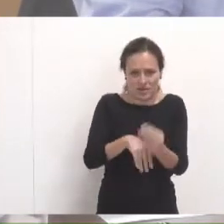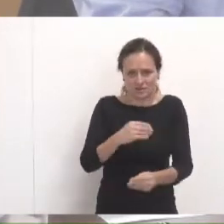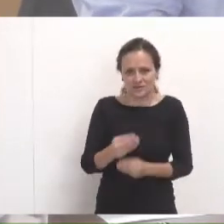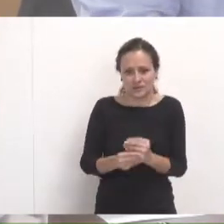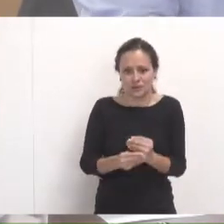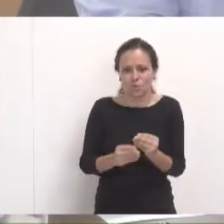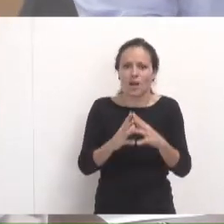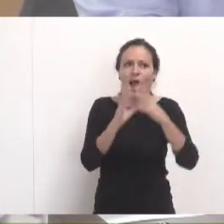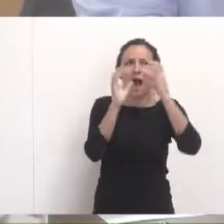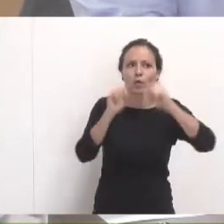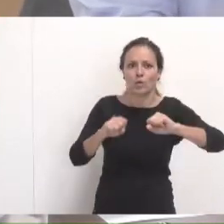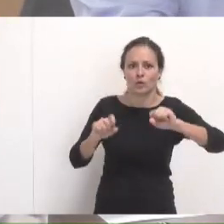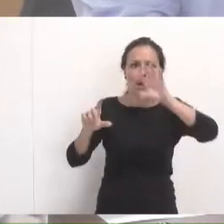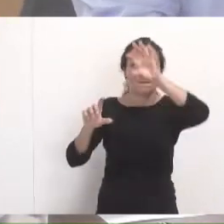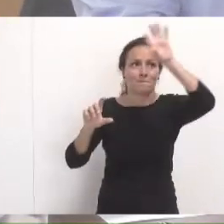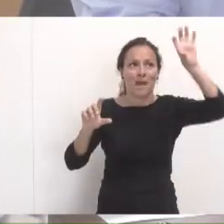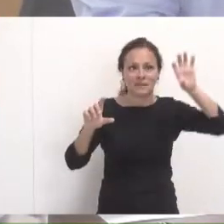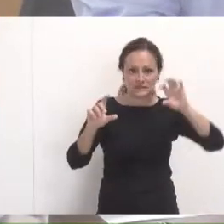mundo